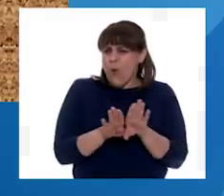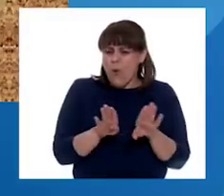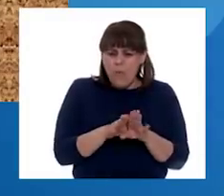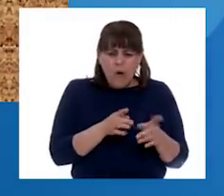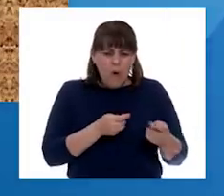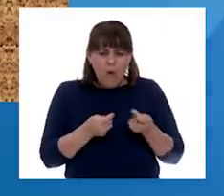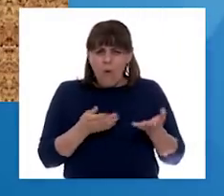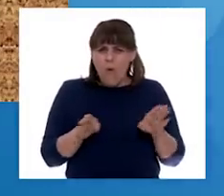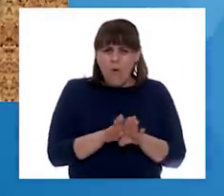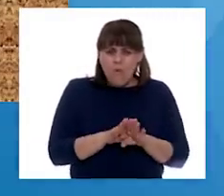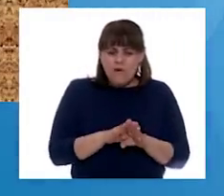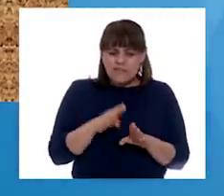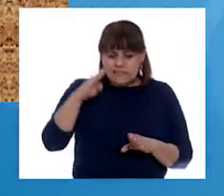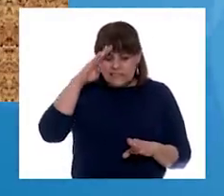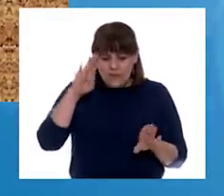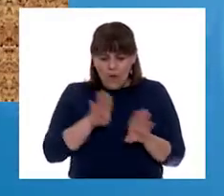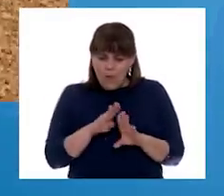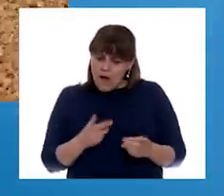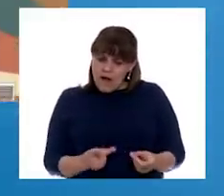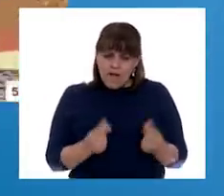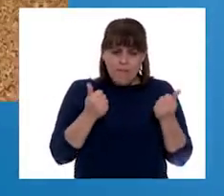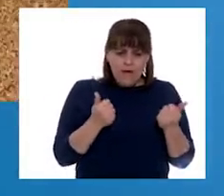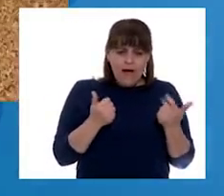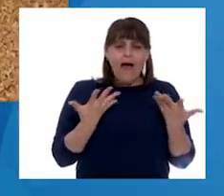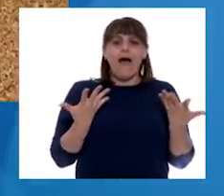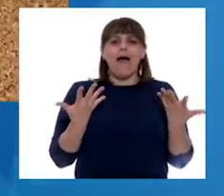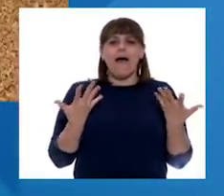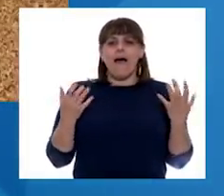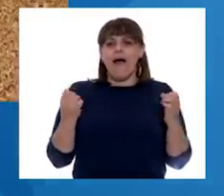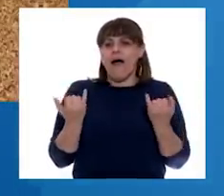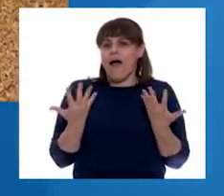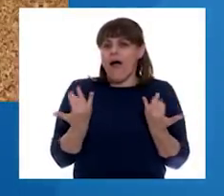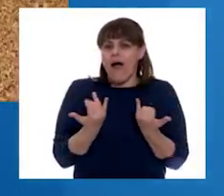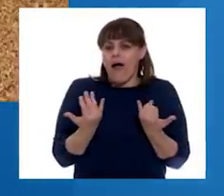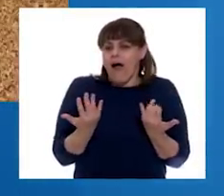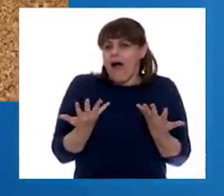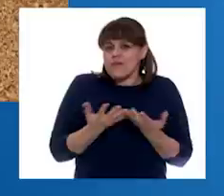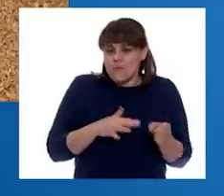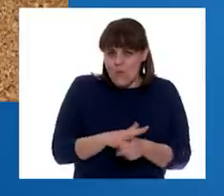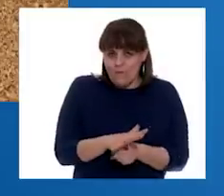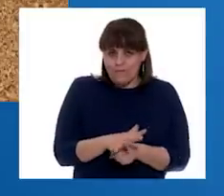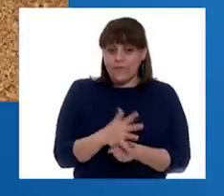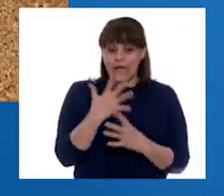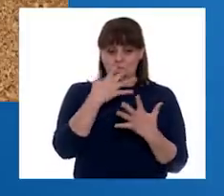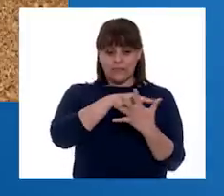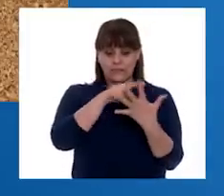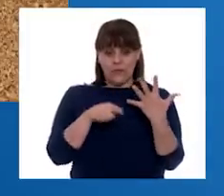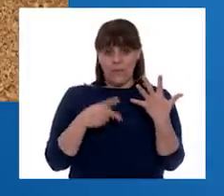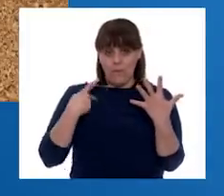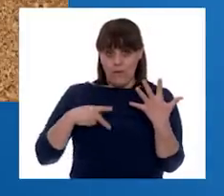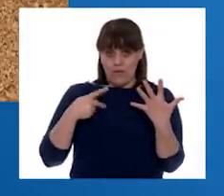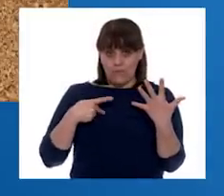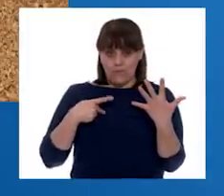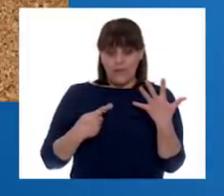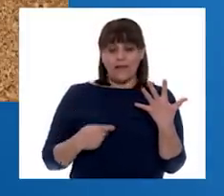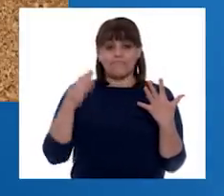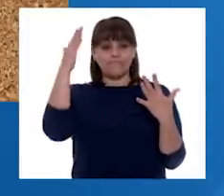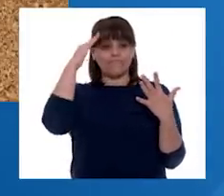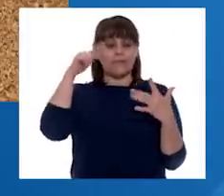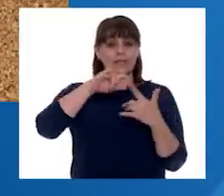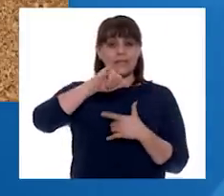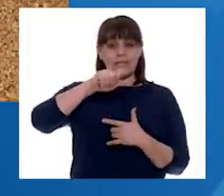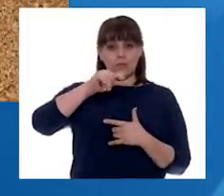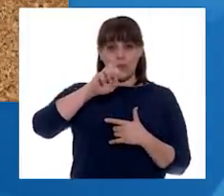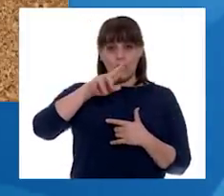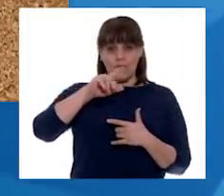capital fue la regencia. Estaba conformada por 5 individuos y capitaneada por Agustín de Iturbide y Juan